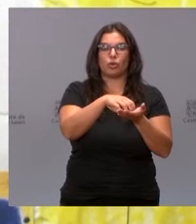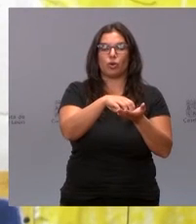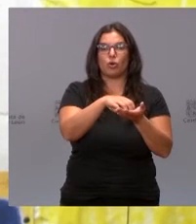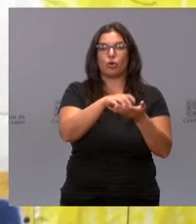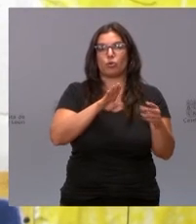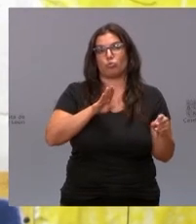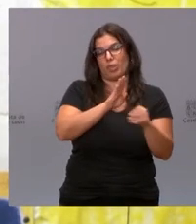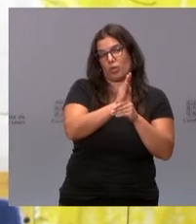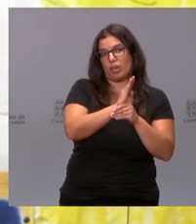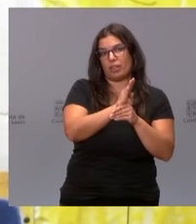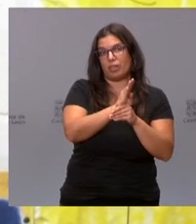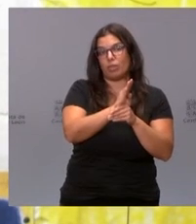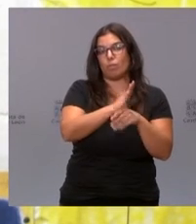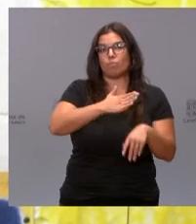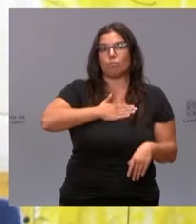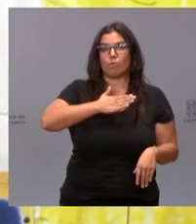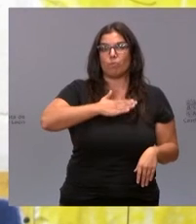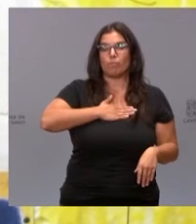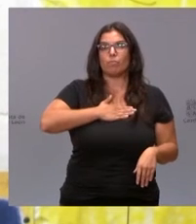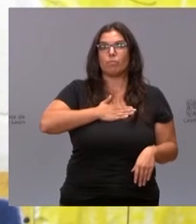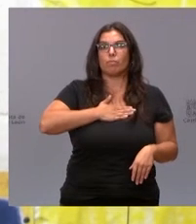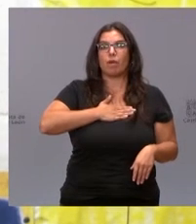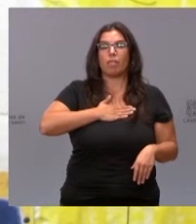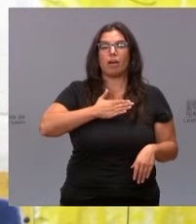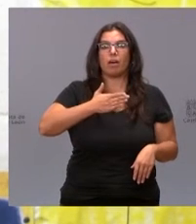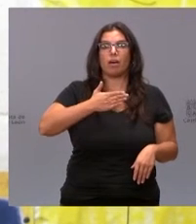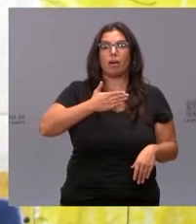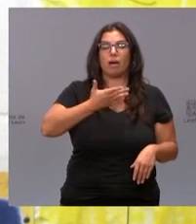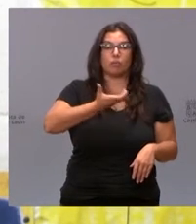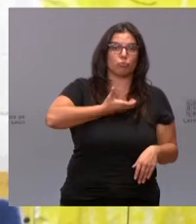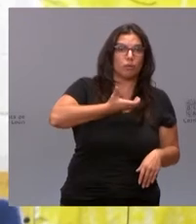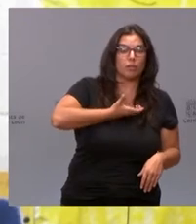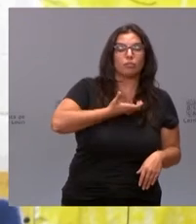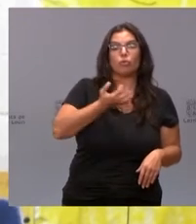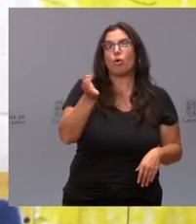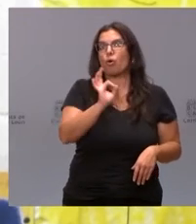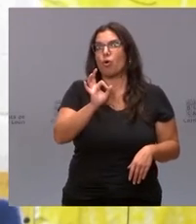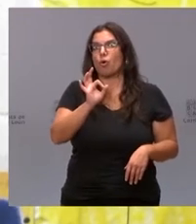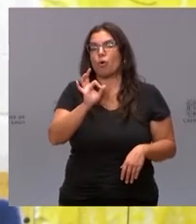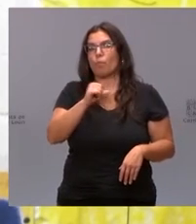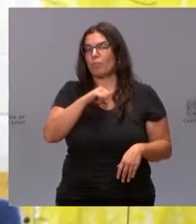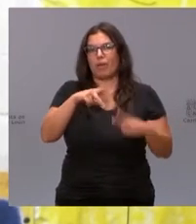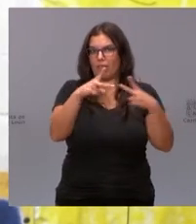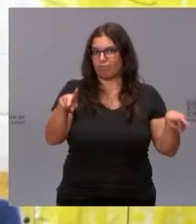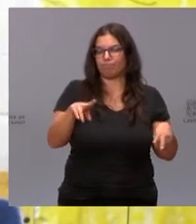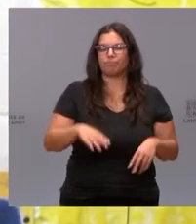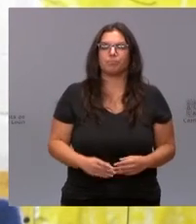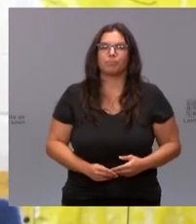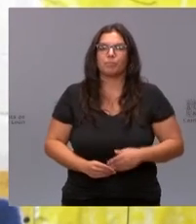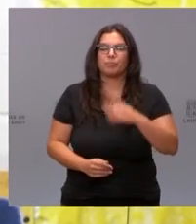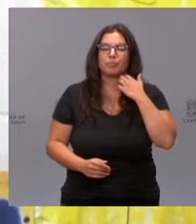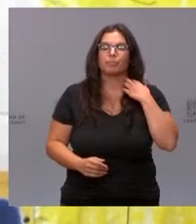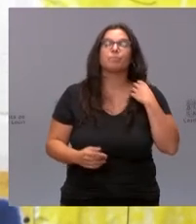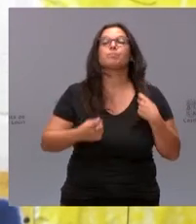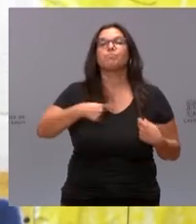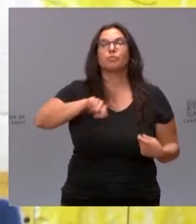bien de propiedad, de titularidad municipal o bien de titularidad privada. Y lo que